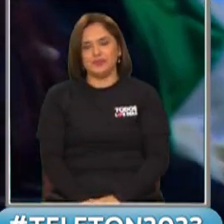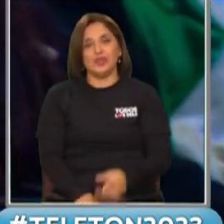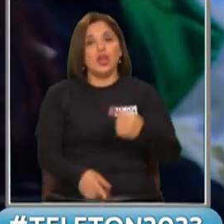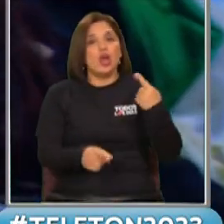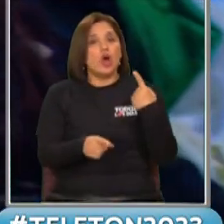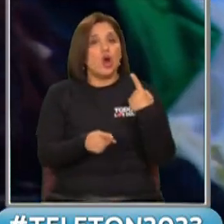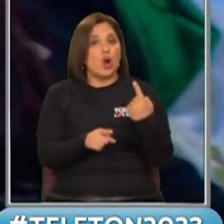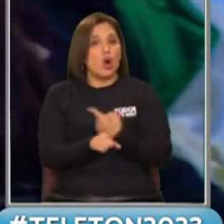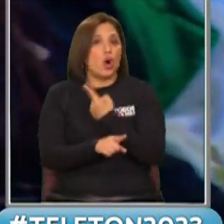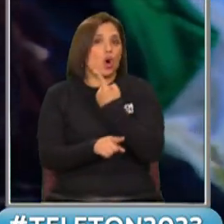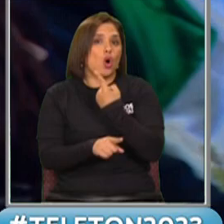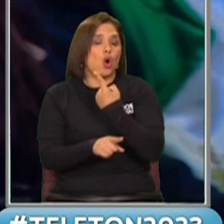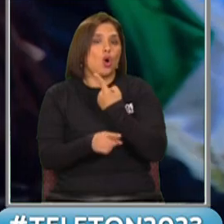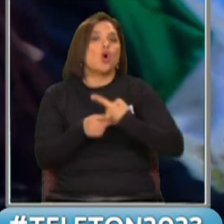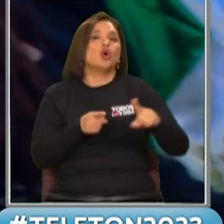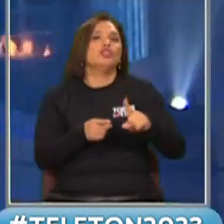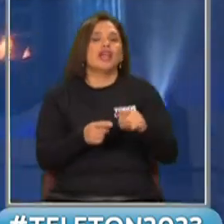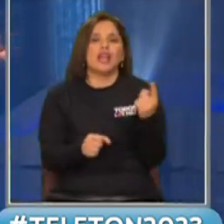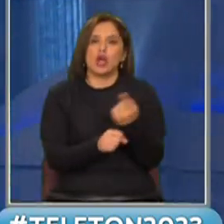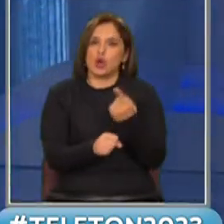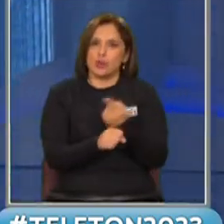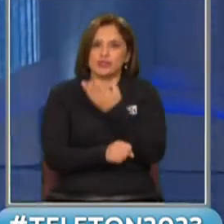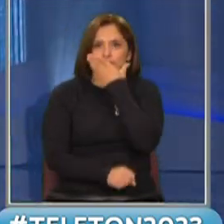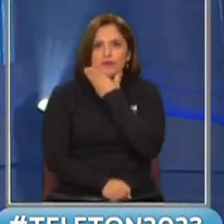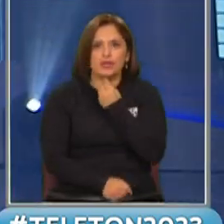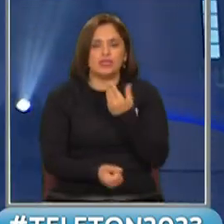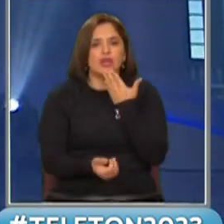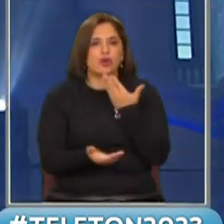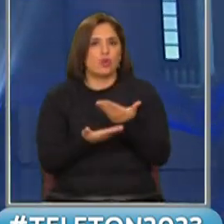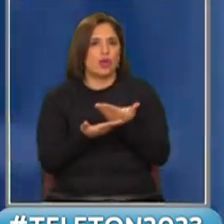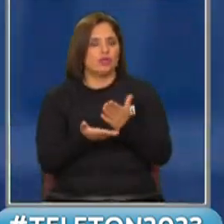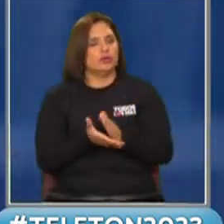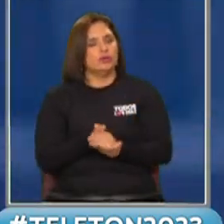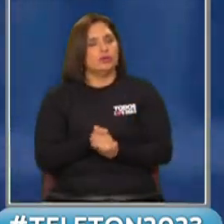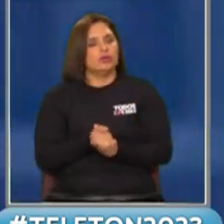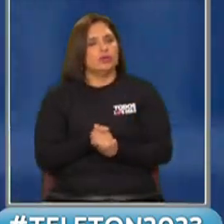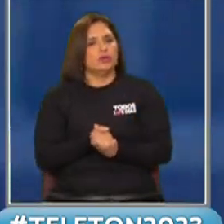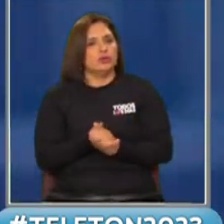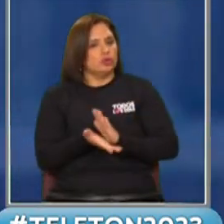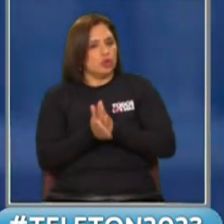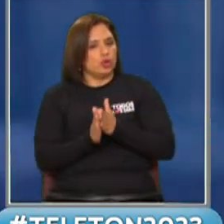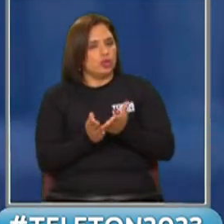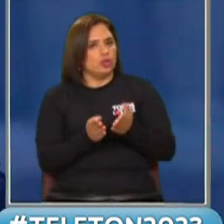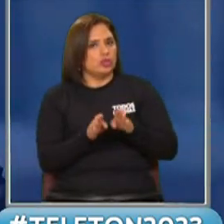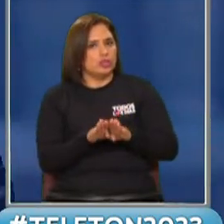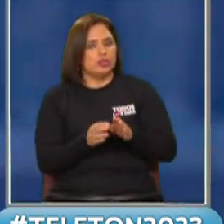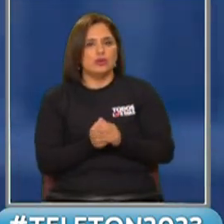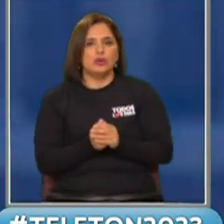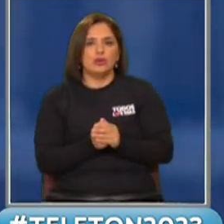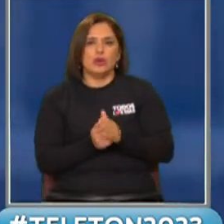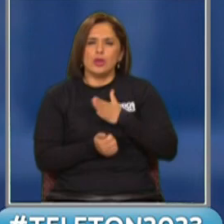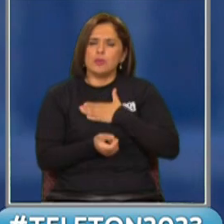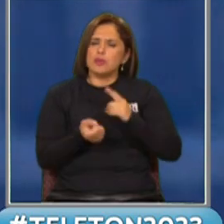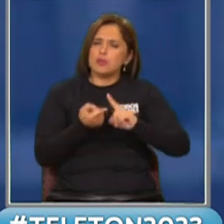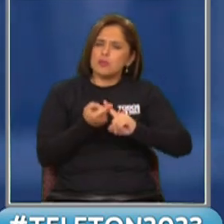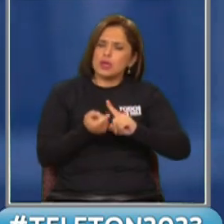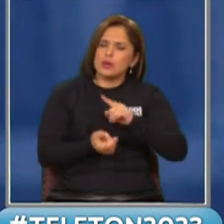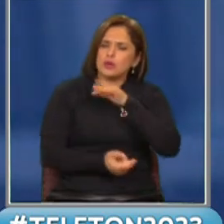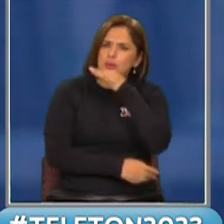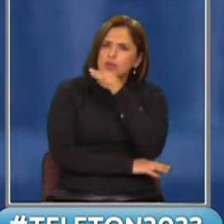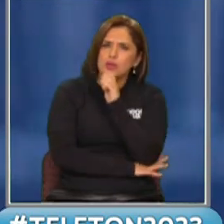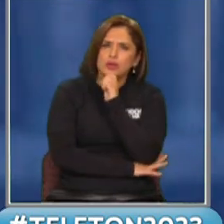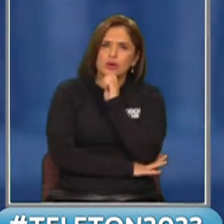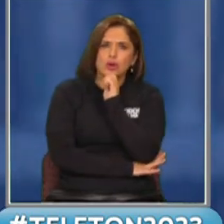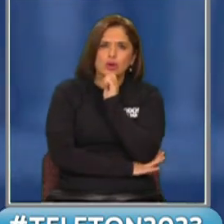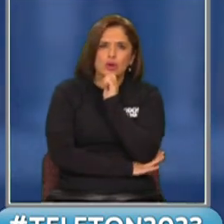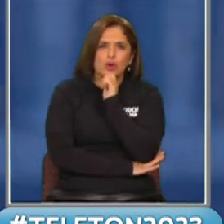conversaciones muy bonitas que tuvimos cuando se cerró todo esto fue como como que mi marido me dijo Wow me dijo No puedo creer que se